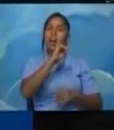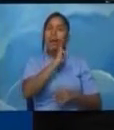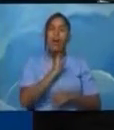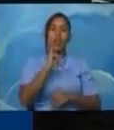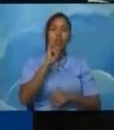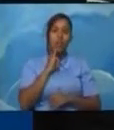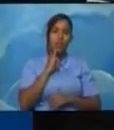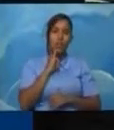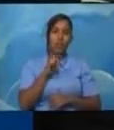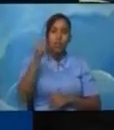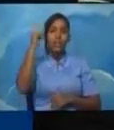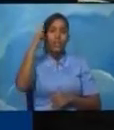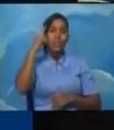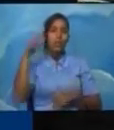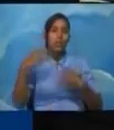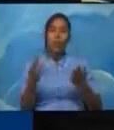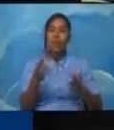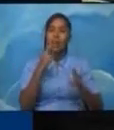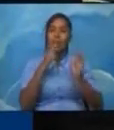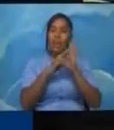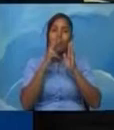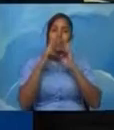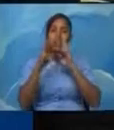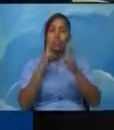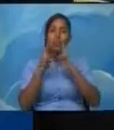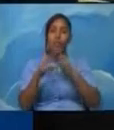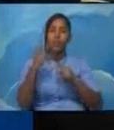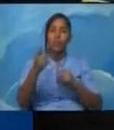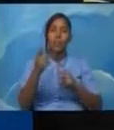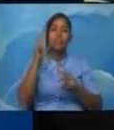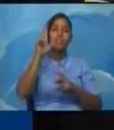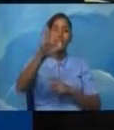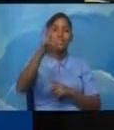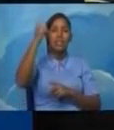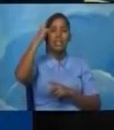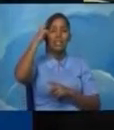porque Él sabía cuál era el resultado, que al tercer